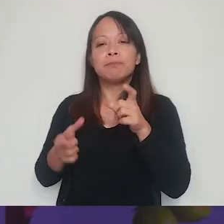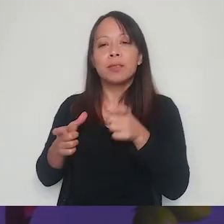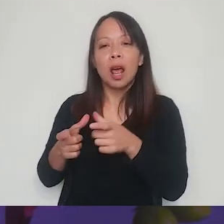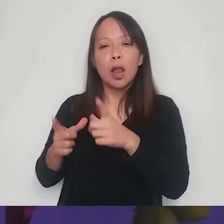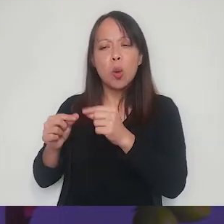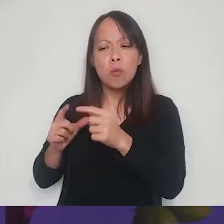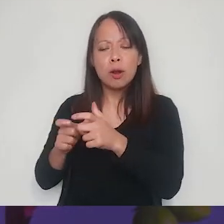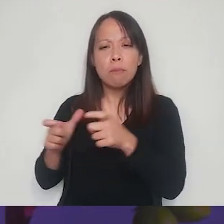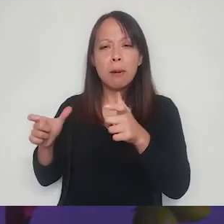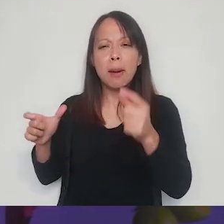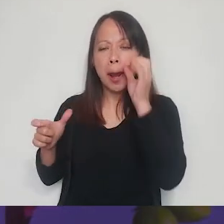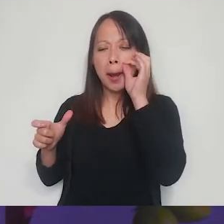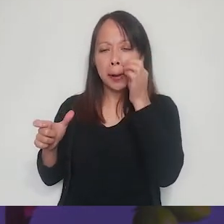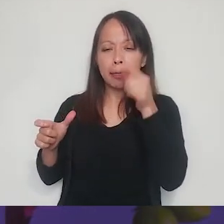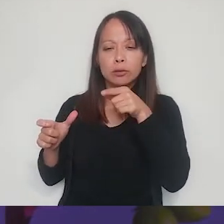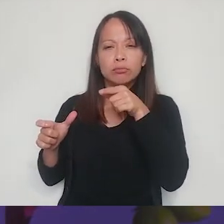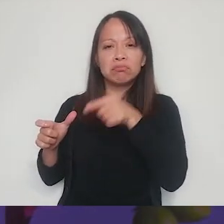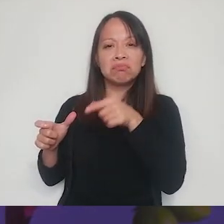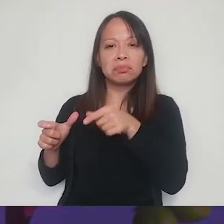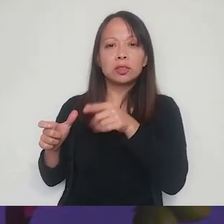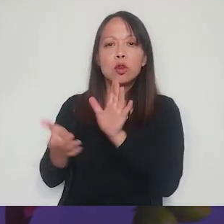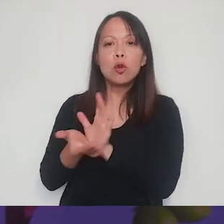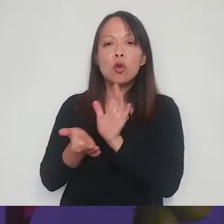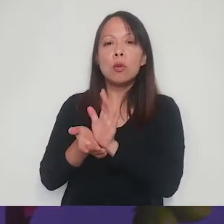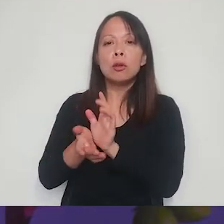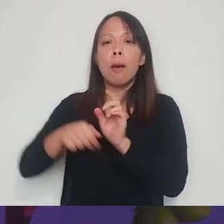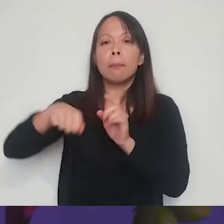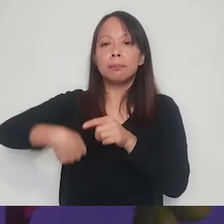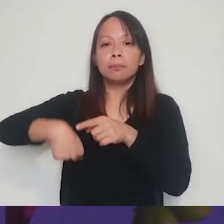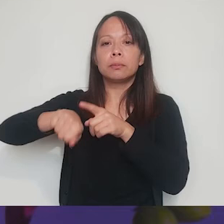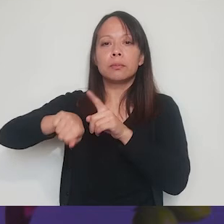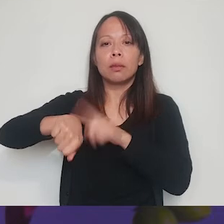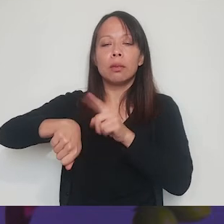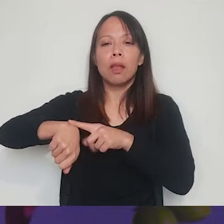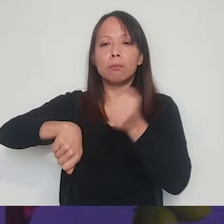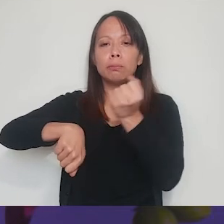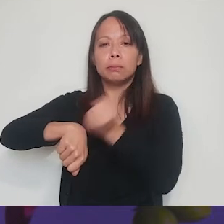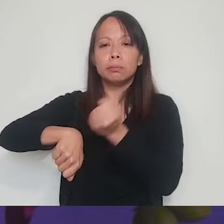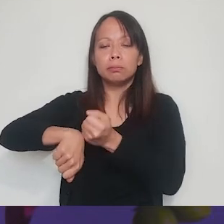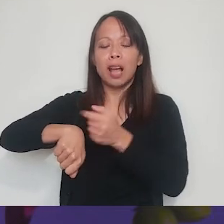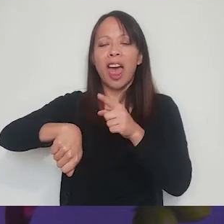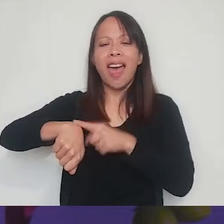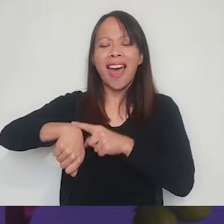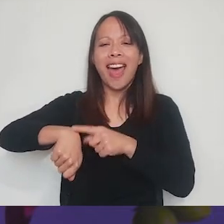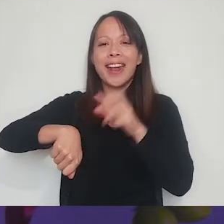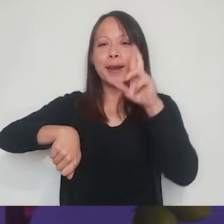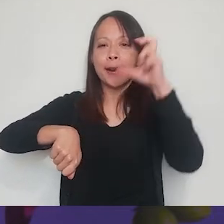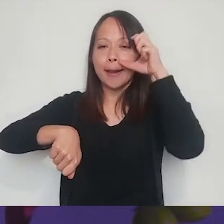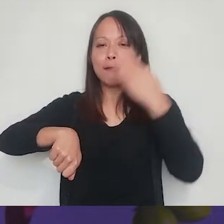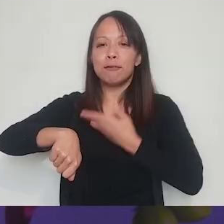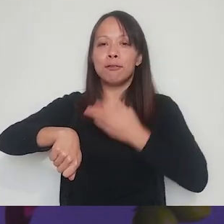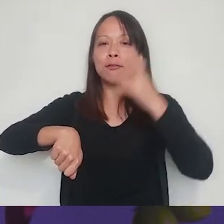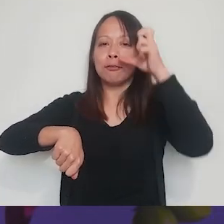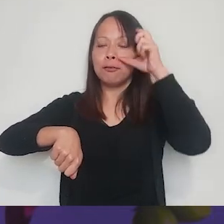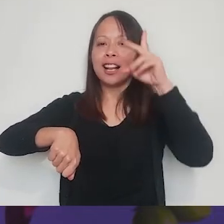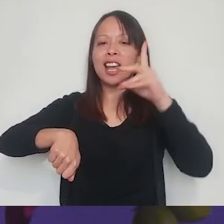hemos hecho con un número bastante grande, y se ve que la latencia en el reflejo de enderezamiento en segundos es muy pequeña en el